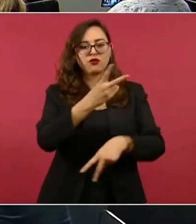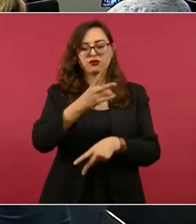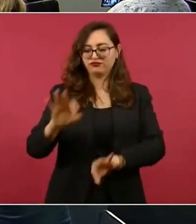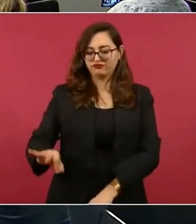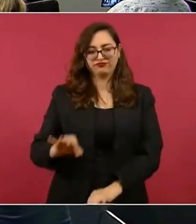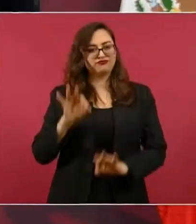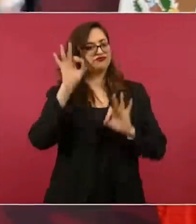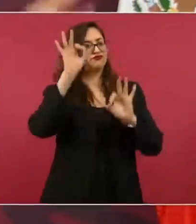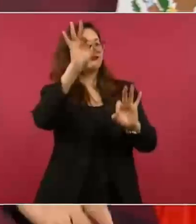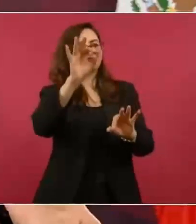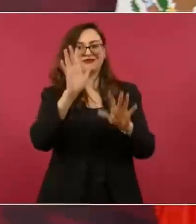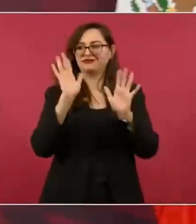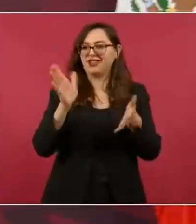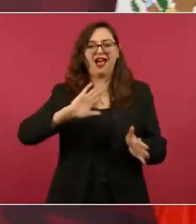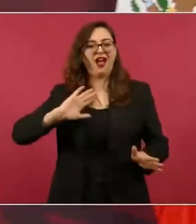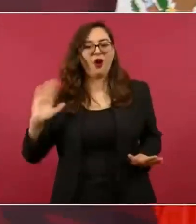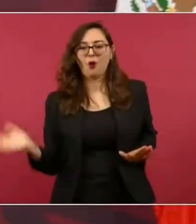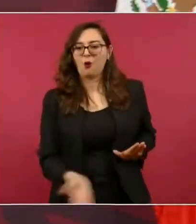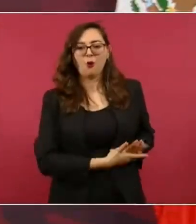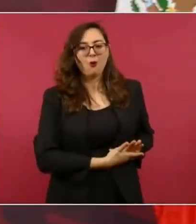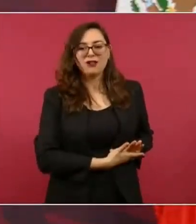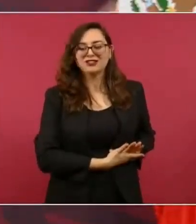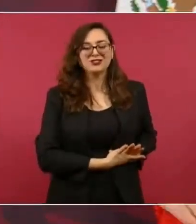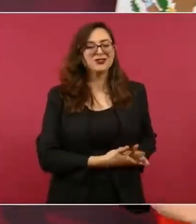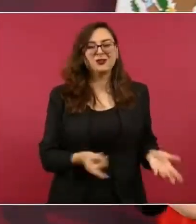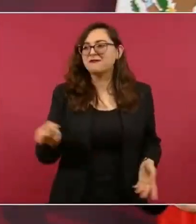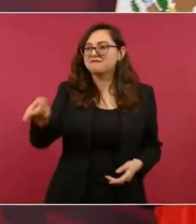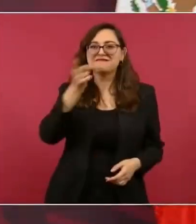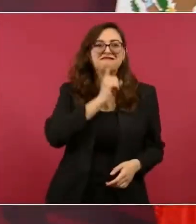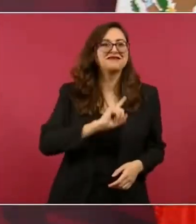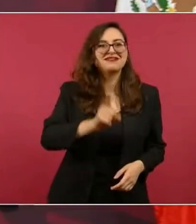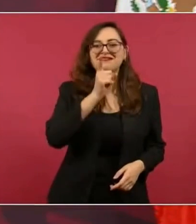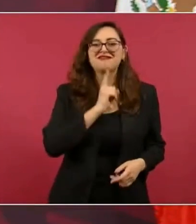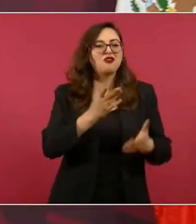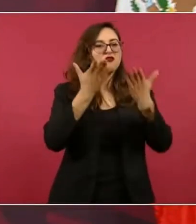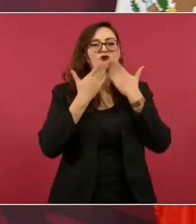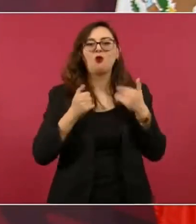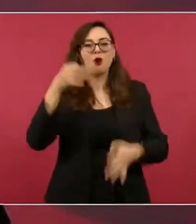de no ejercicio de la acción penal. Ya dejen de estar mintiendo.